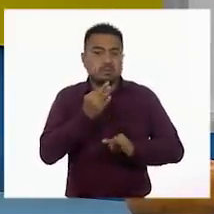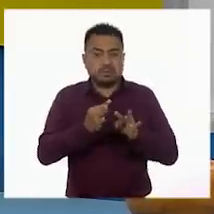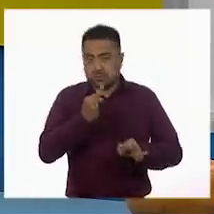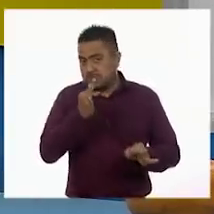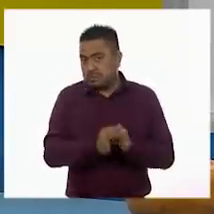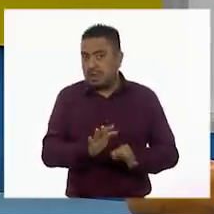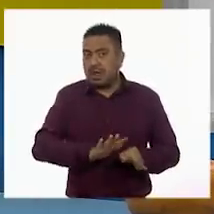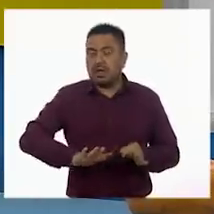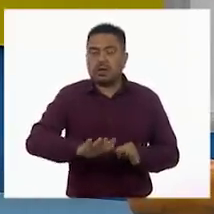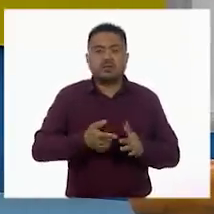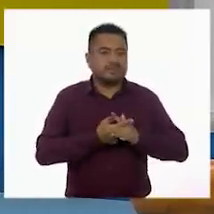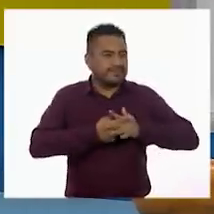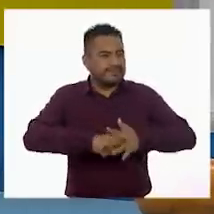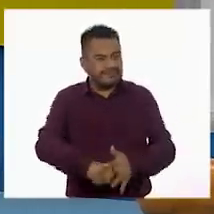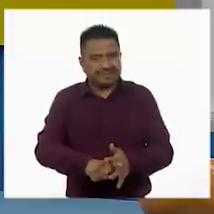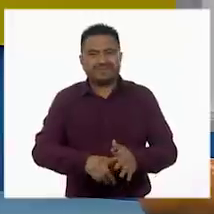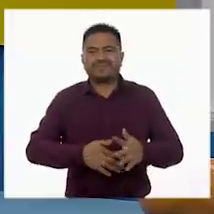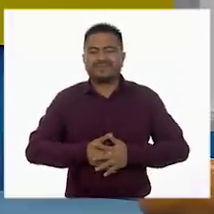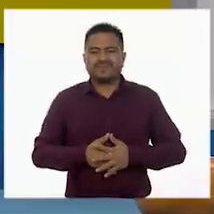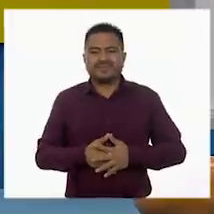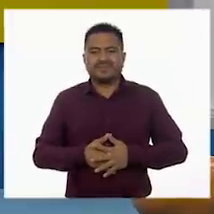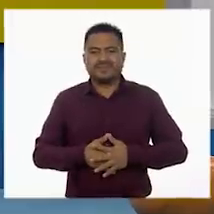listos? ¡Comenzamos!